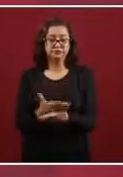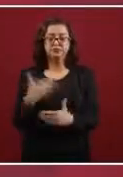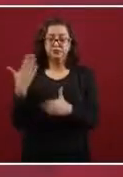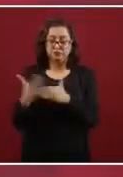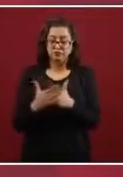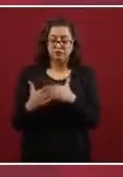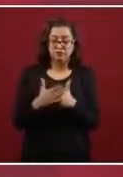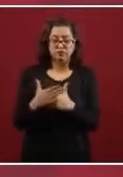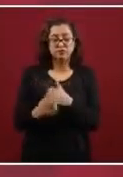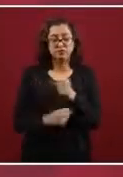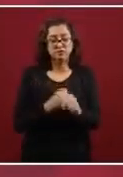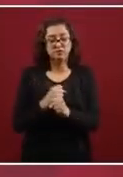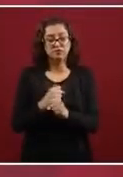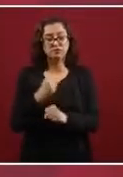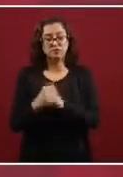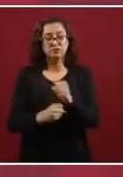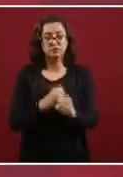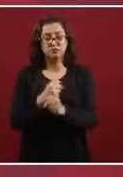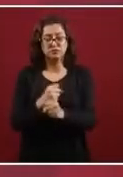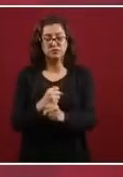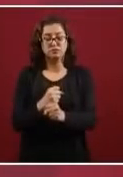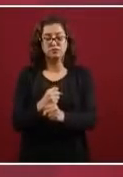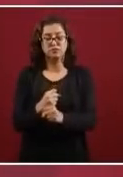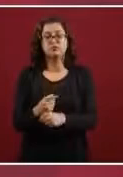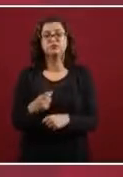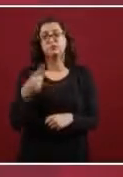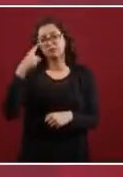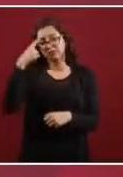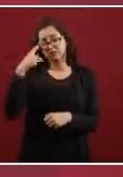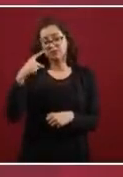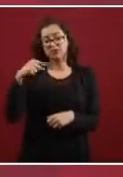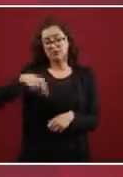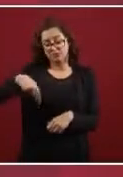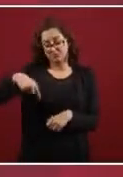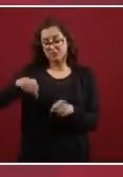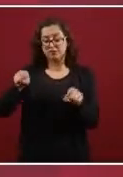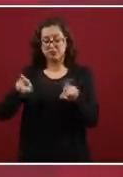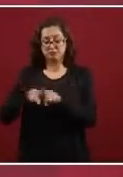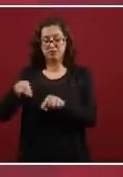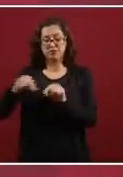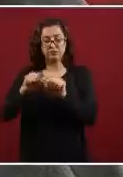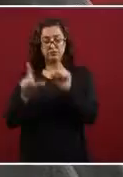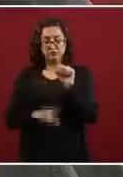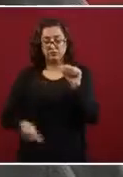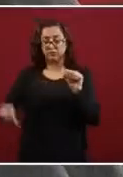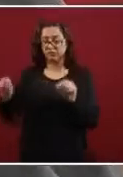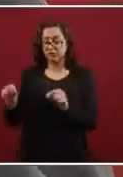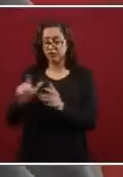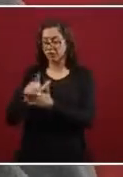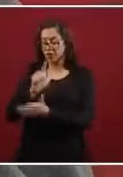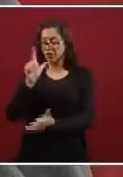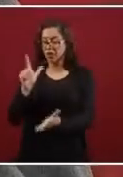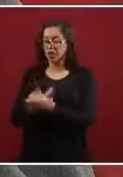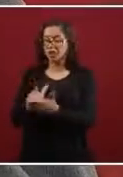sucesivos propondría al Congreso para cubrir plenamente las necesidades de la reforma